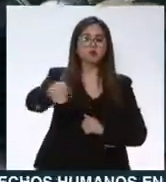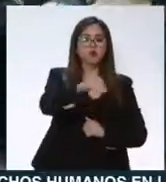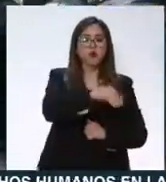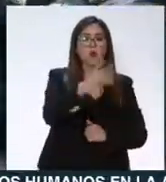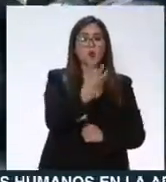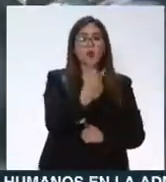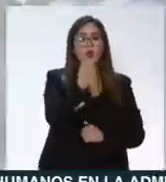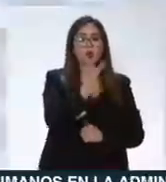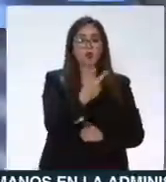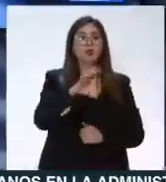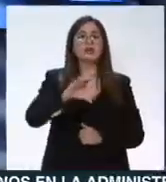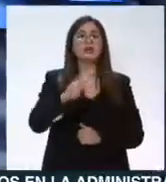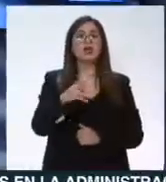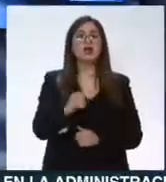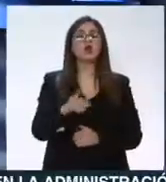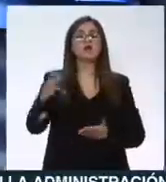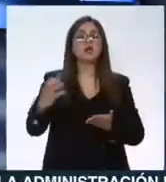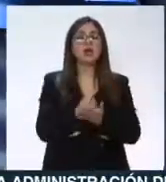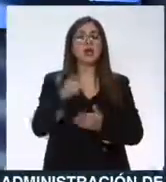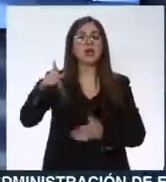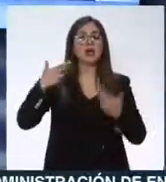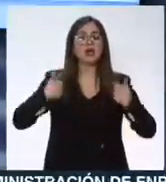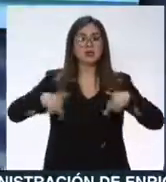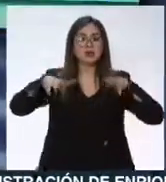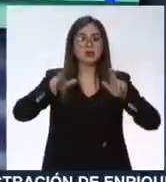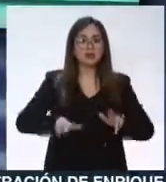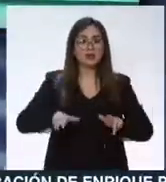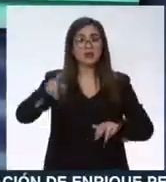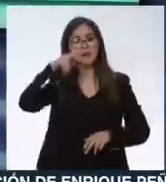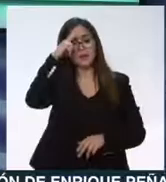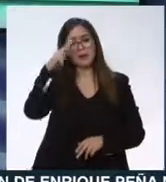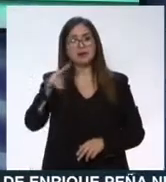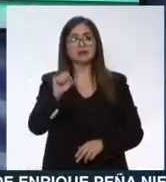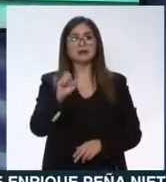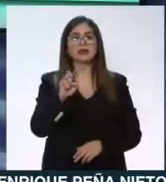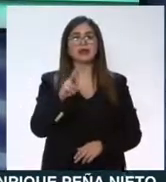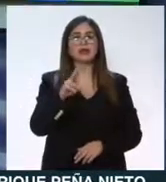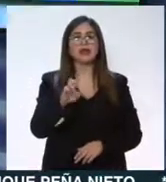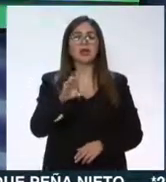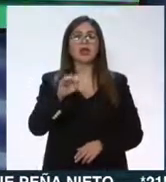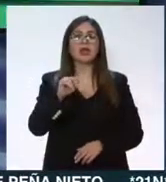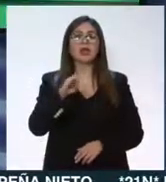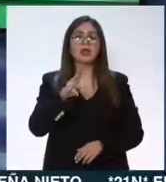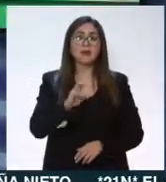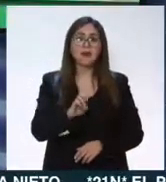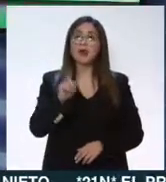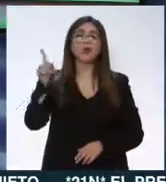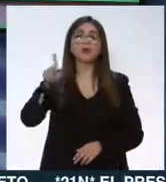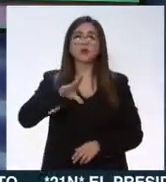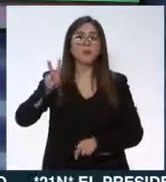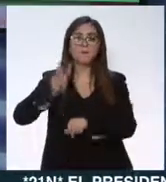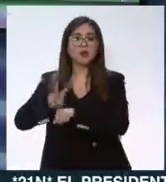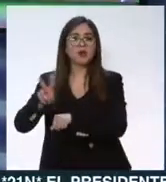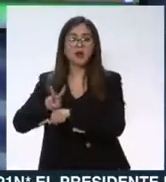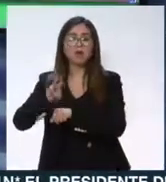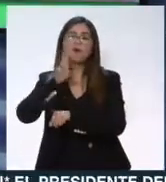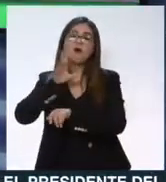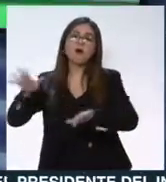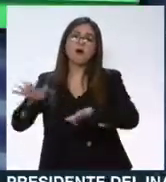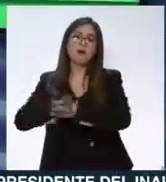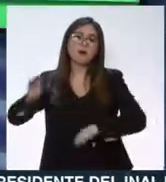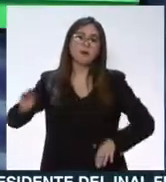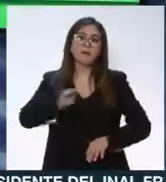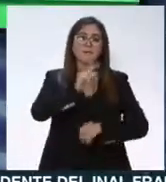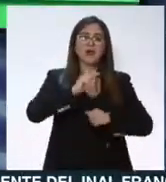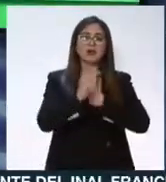Charros y ahora representarán a México en la Serie del Caribe, que por cuestiones políticas ya no será en Venezuela, se trasladará a Panamá